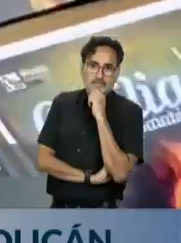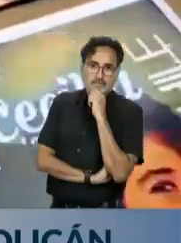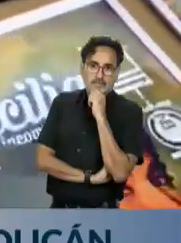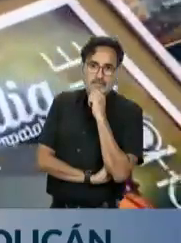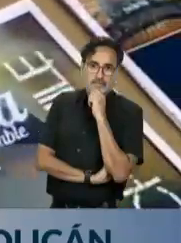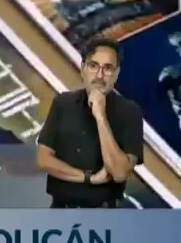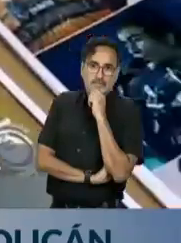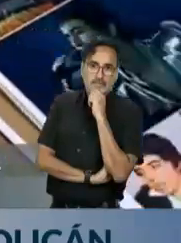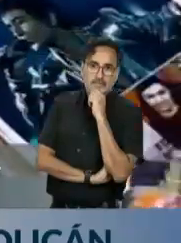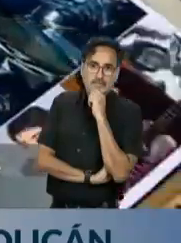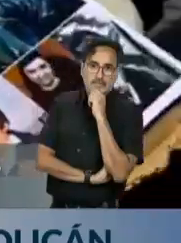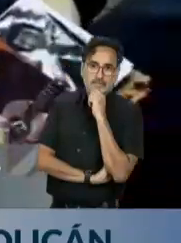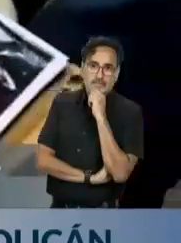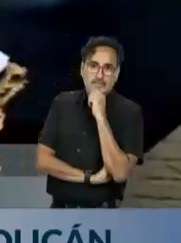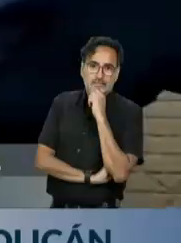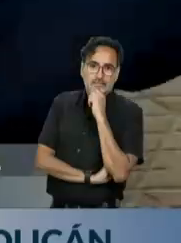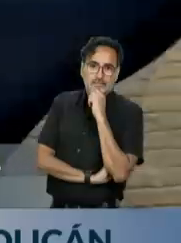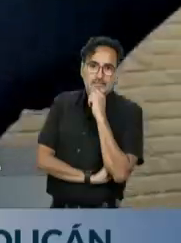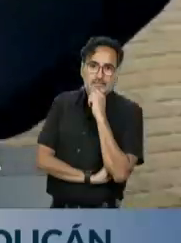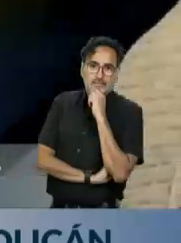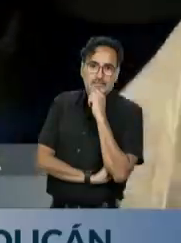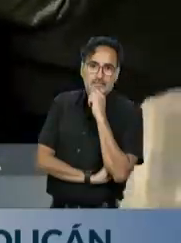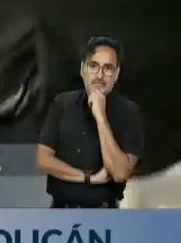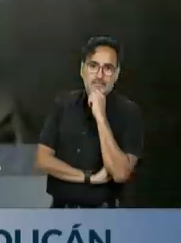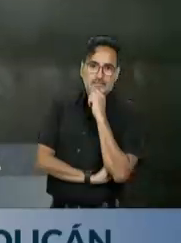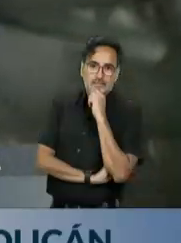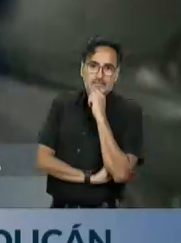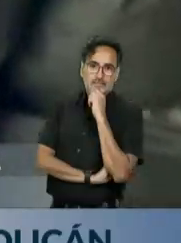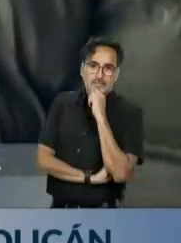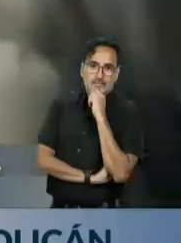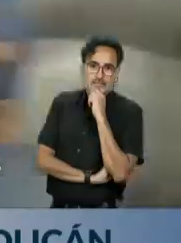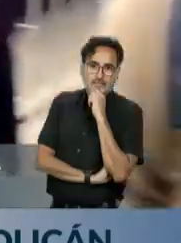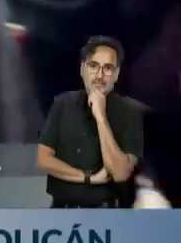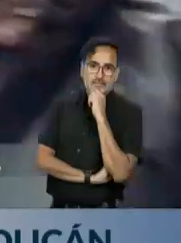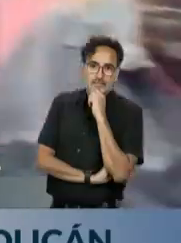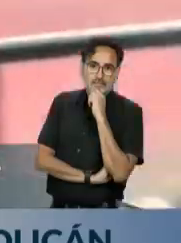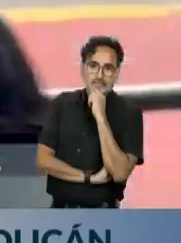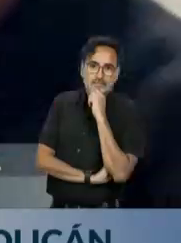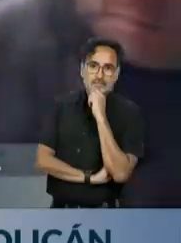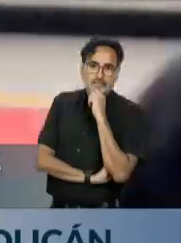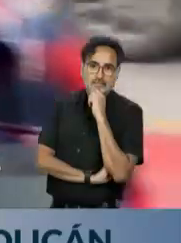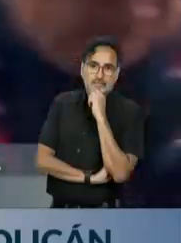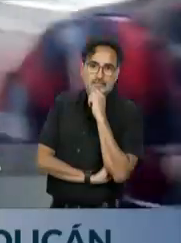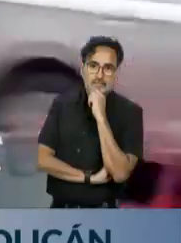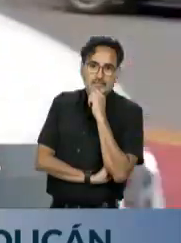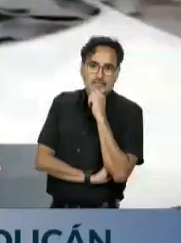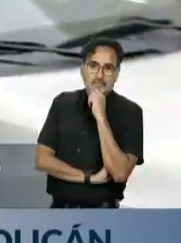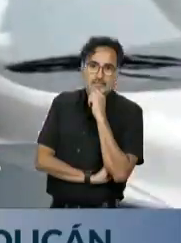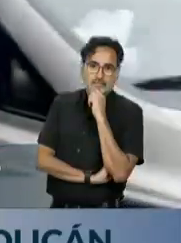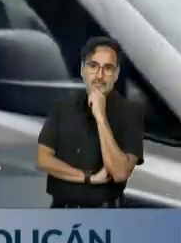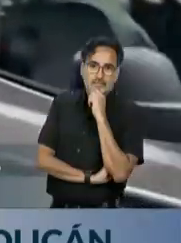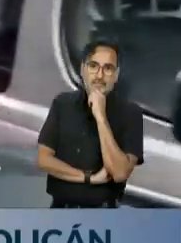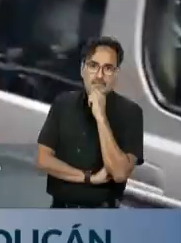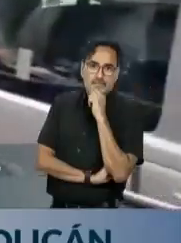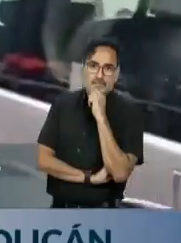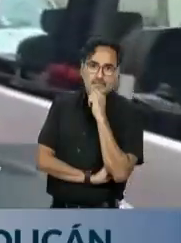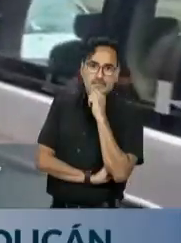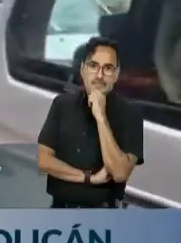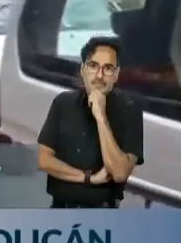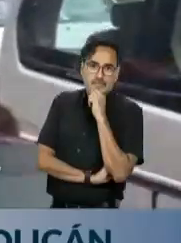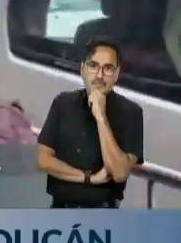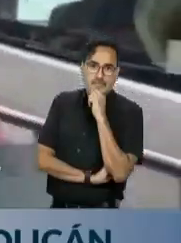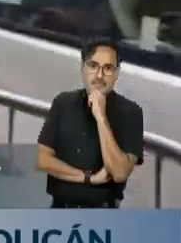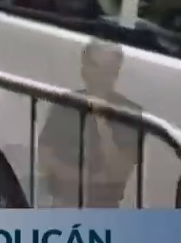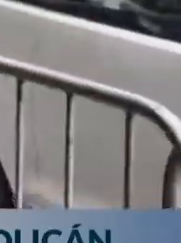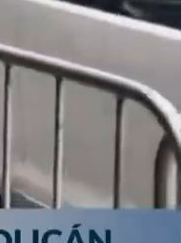otros ídolos de dicha época. La cantante Marisa es una de ellas. Muy emocionada, ya confirmó un homenaje en honor a la Incomparable.